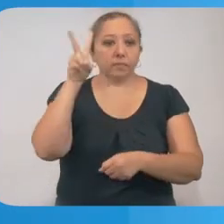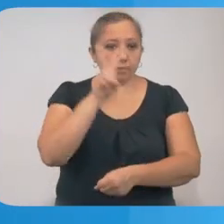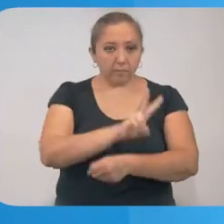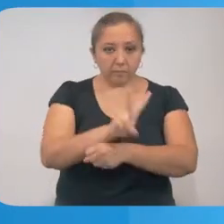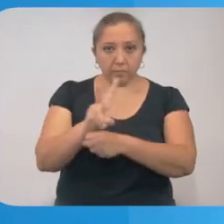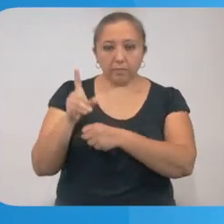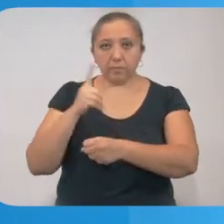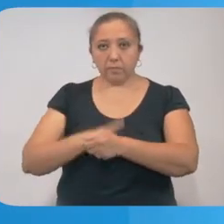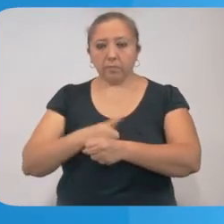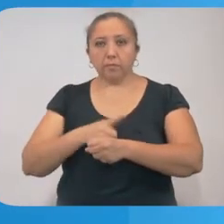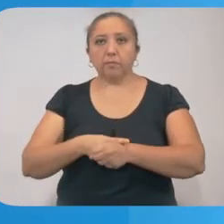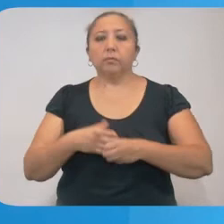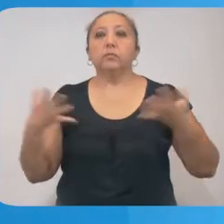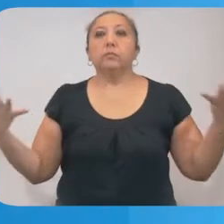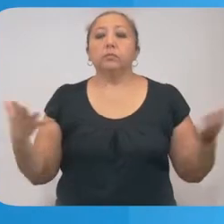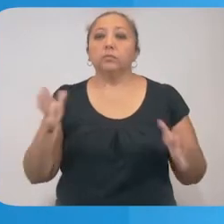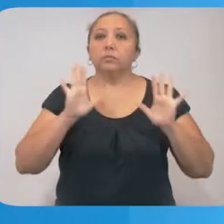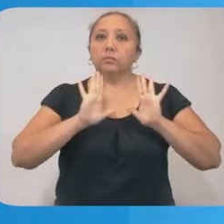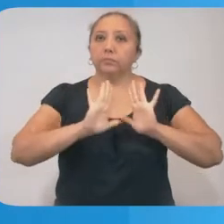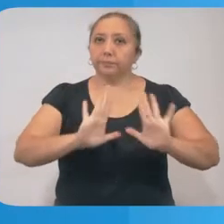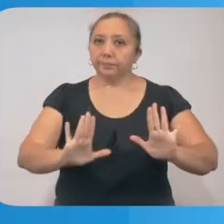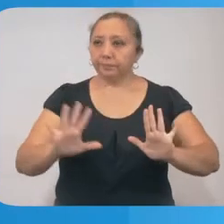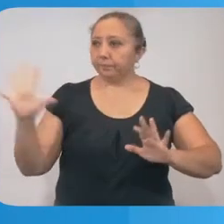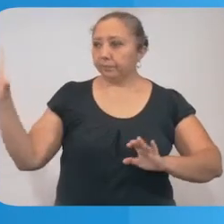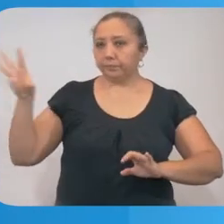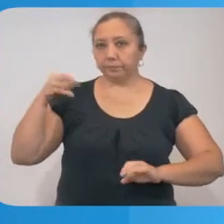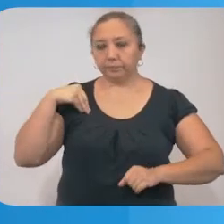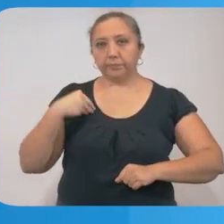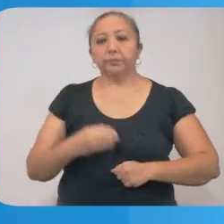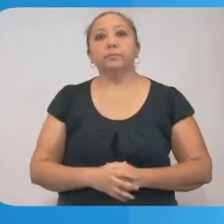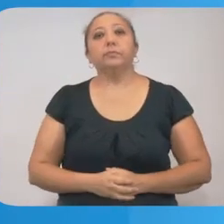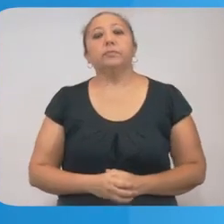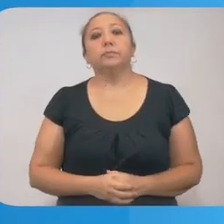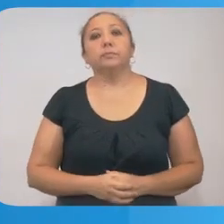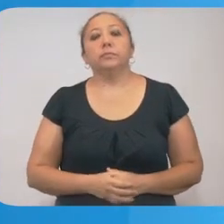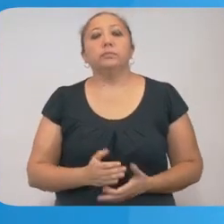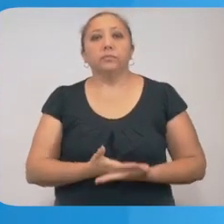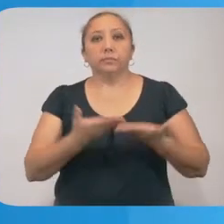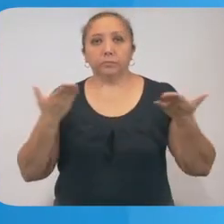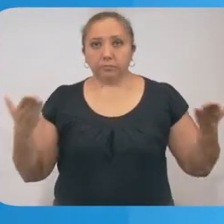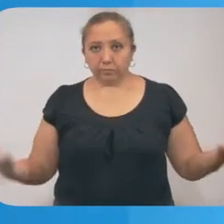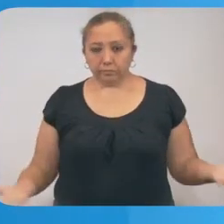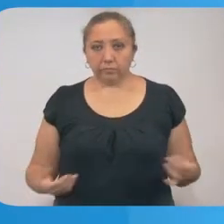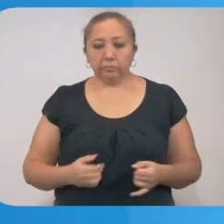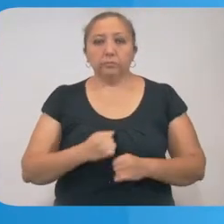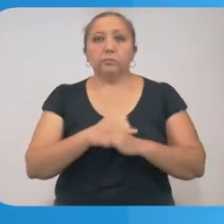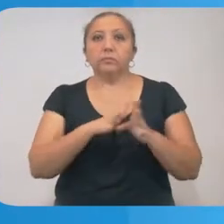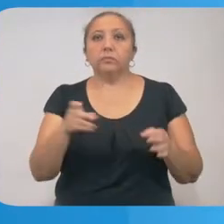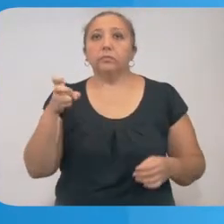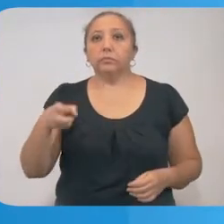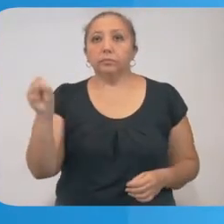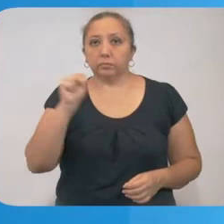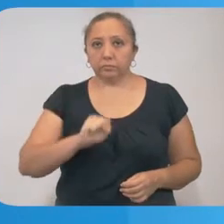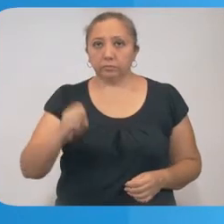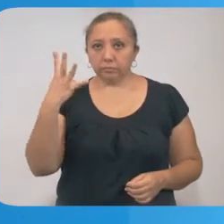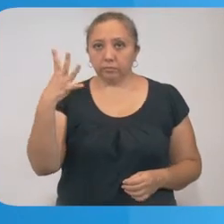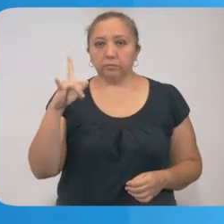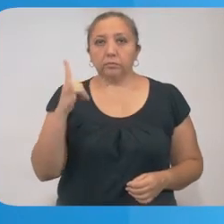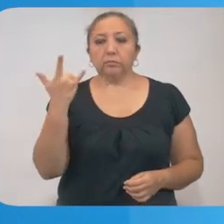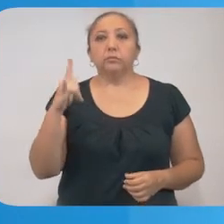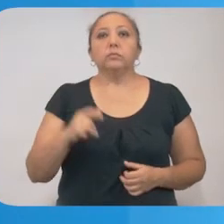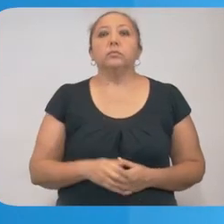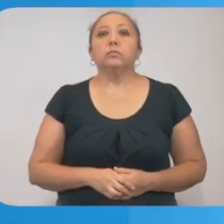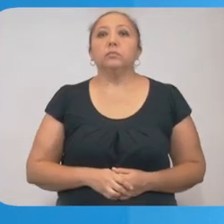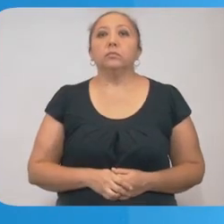vigilancia epidemiológica permitirá cortar oportunamente cadenas de contagio. A continuación, el parte médico de este sábado 4 de